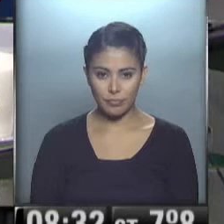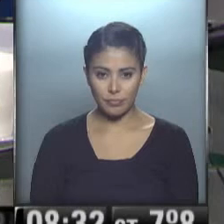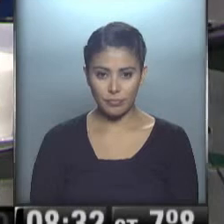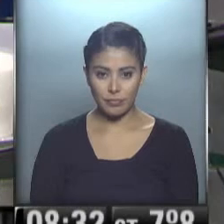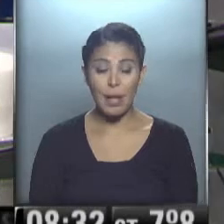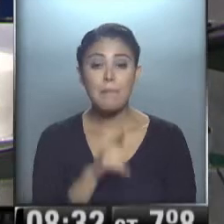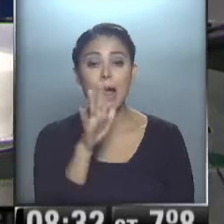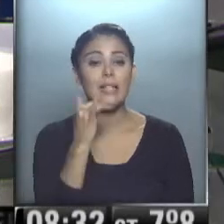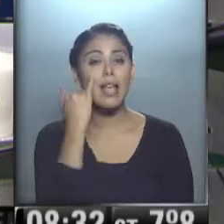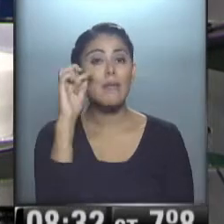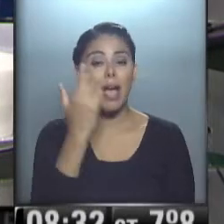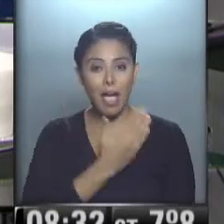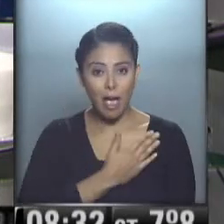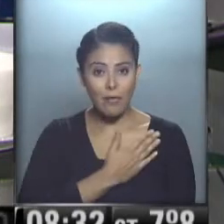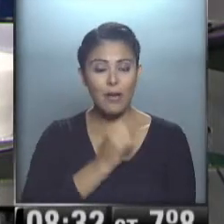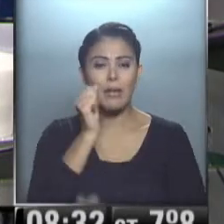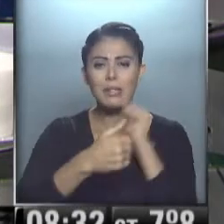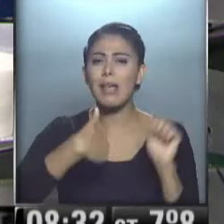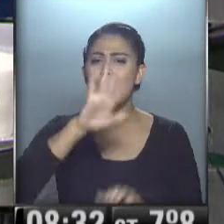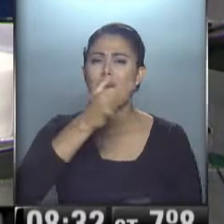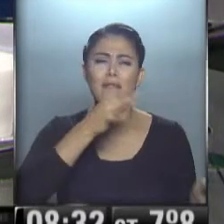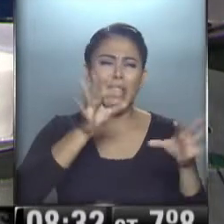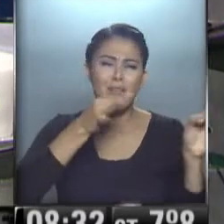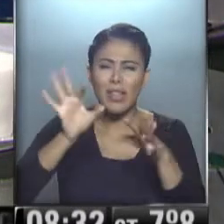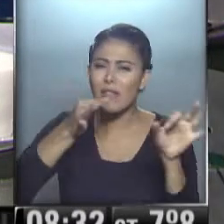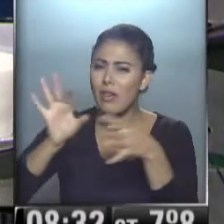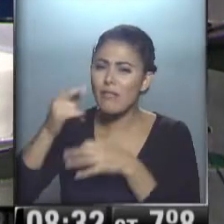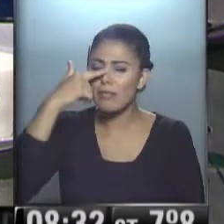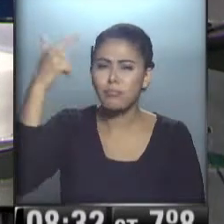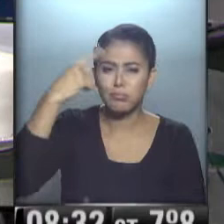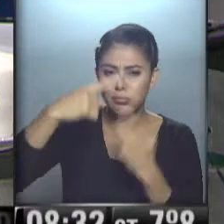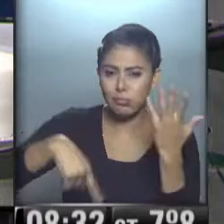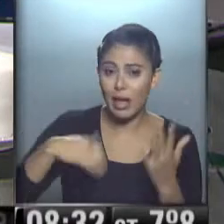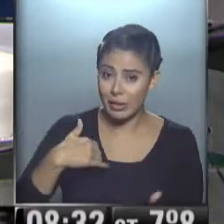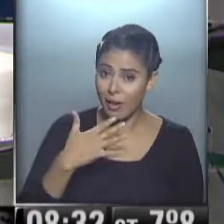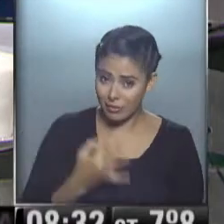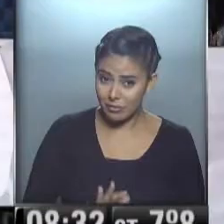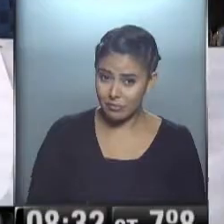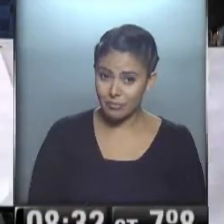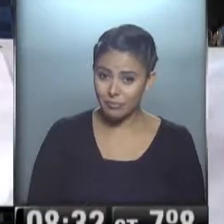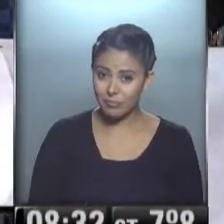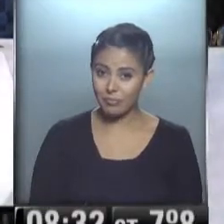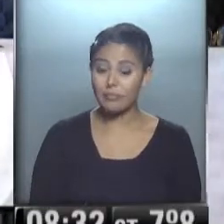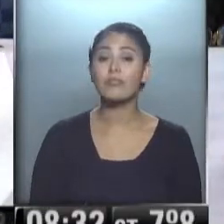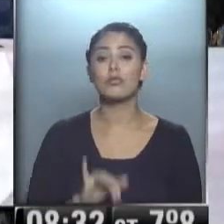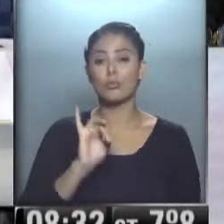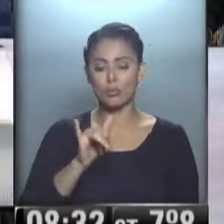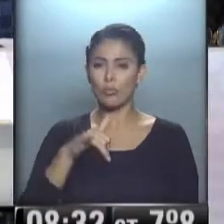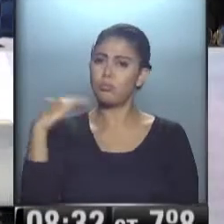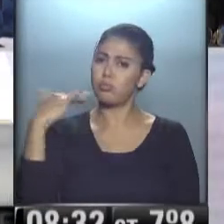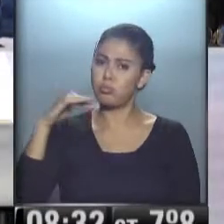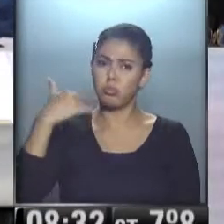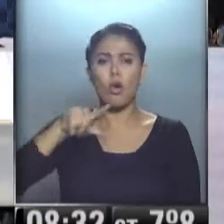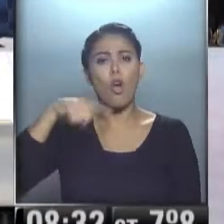y parece que el pp fue la petrolera que más vendió naftas combustibles en la república argentina es así y raúl una diferencia enorme